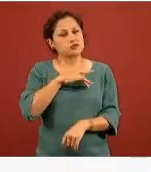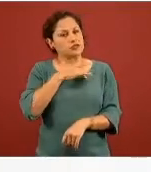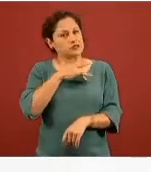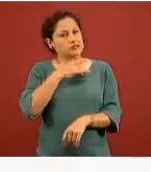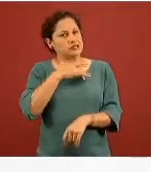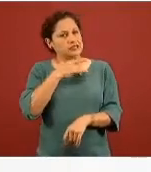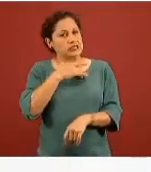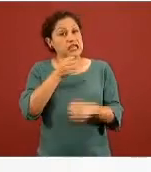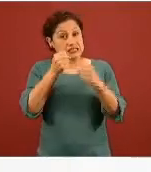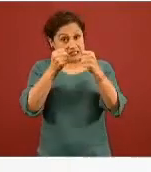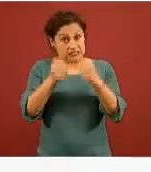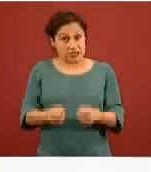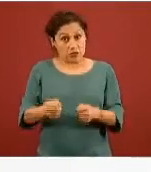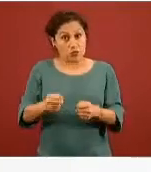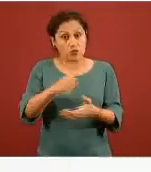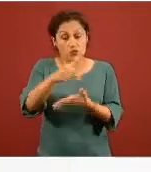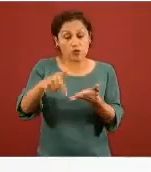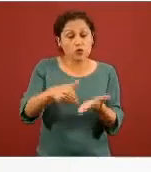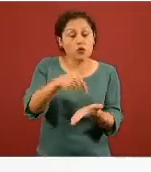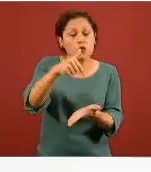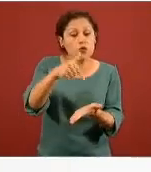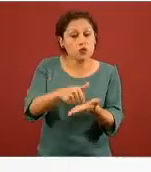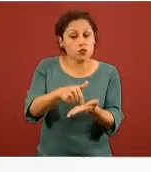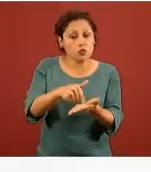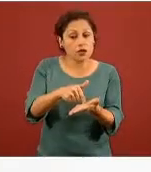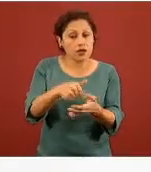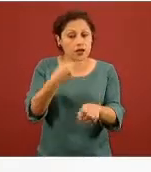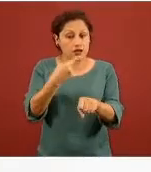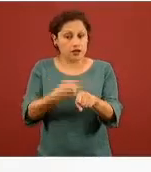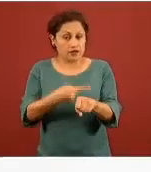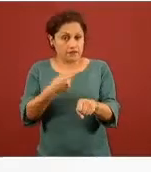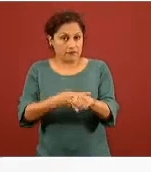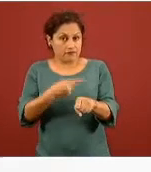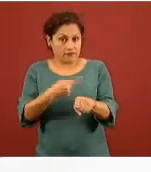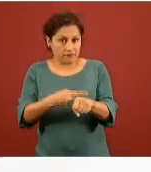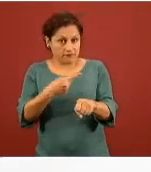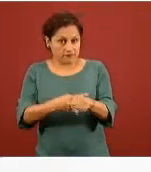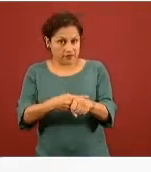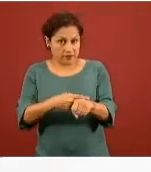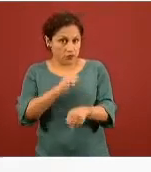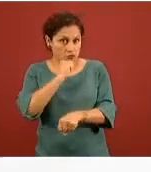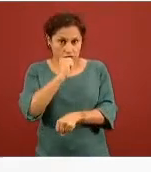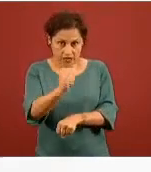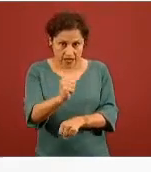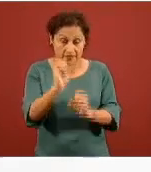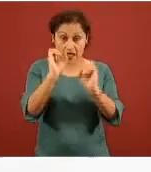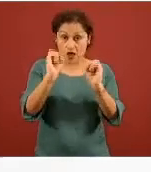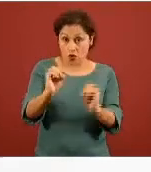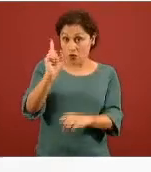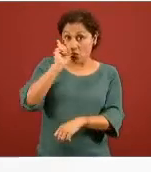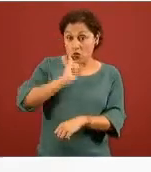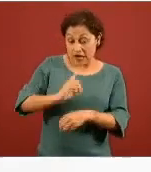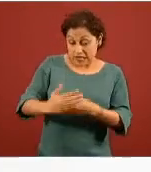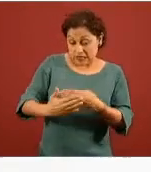donde no hayan pacientes o mujeres embarazadas que están infectadas, reconociendo que